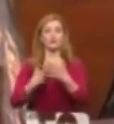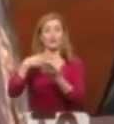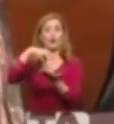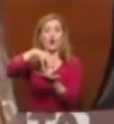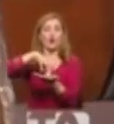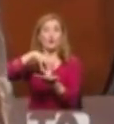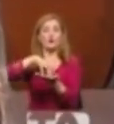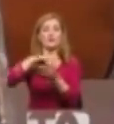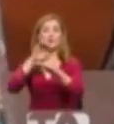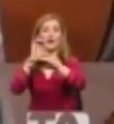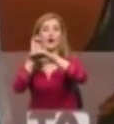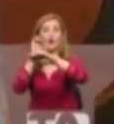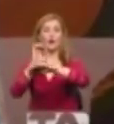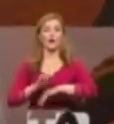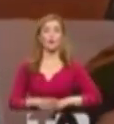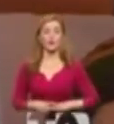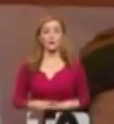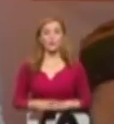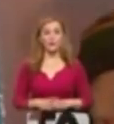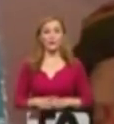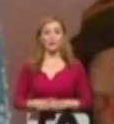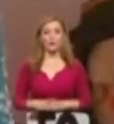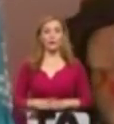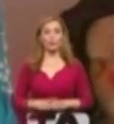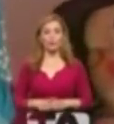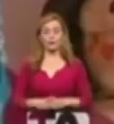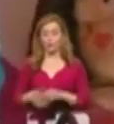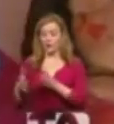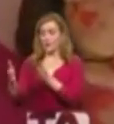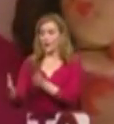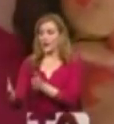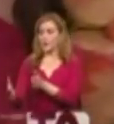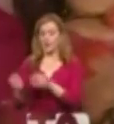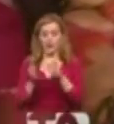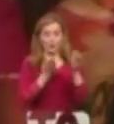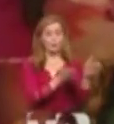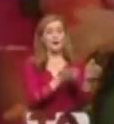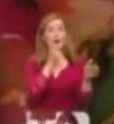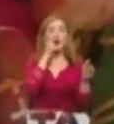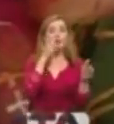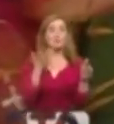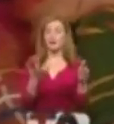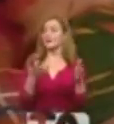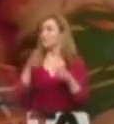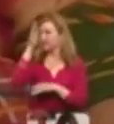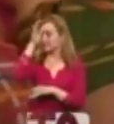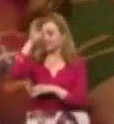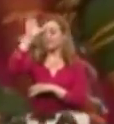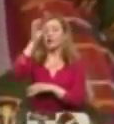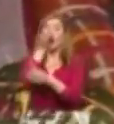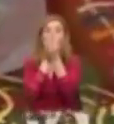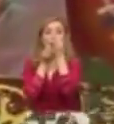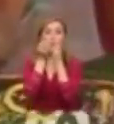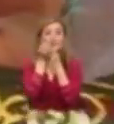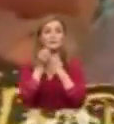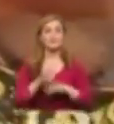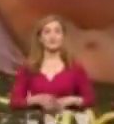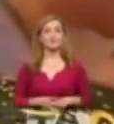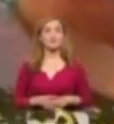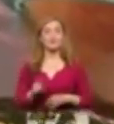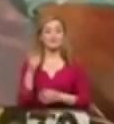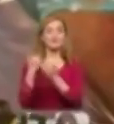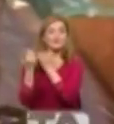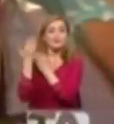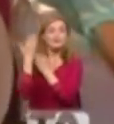nuestro país. Y estas otras pequeñas, en cambio, son nuestra cultura gastronómica. Esta es la